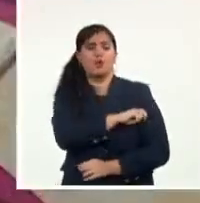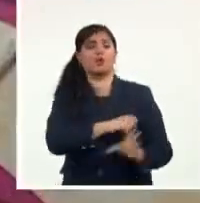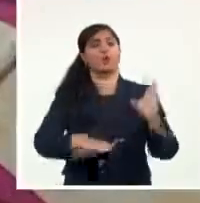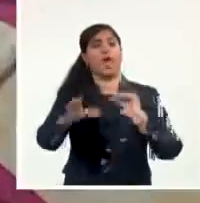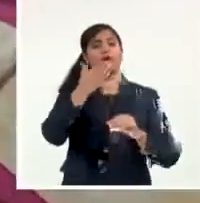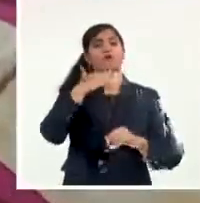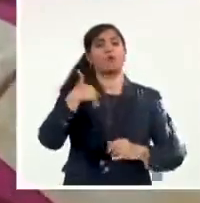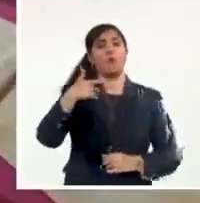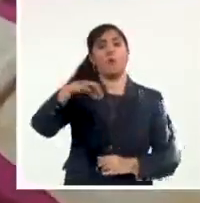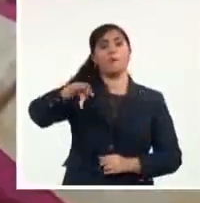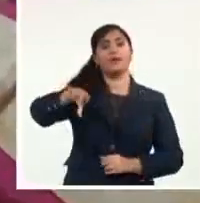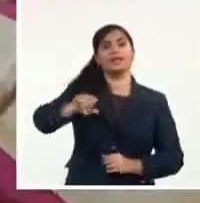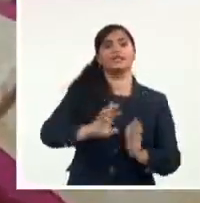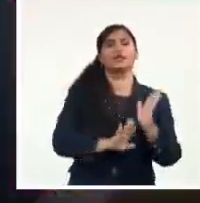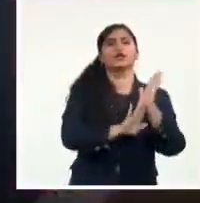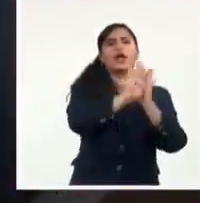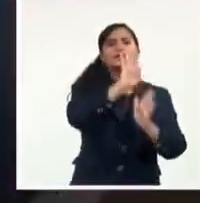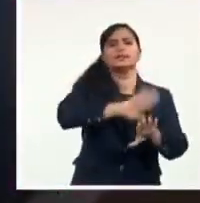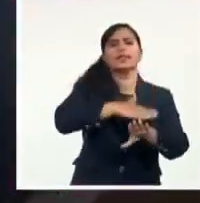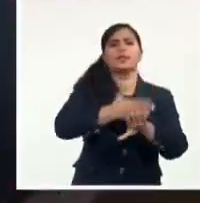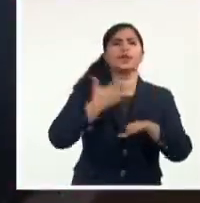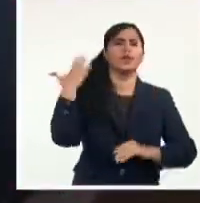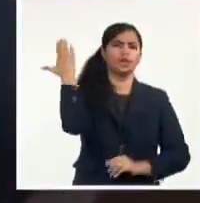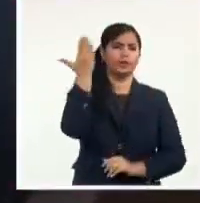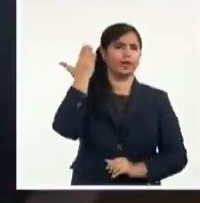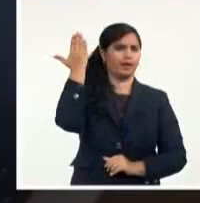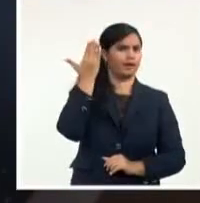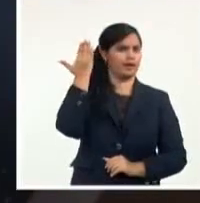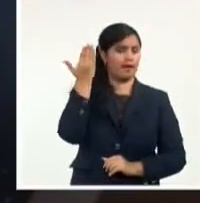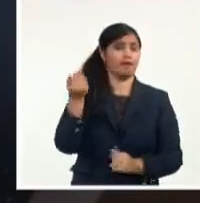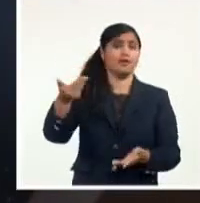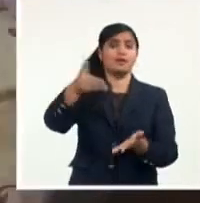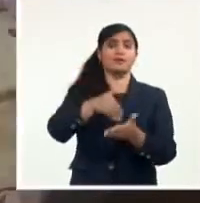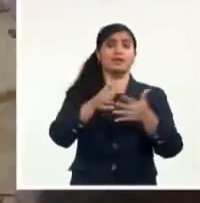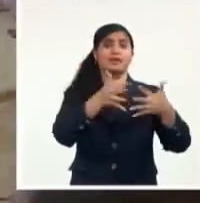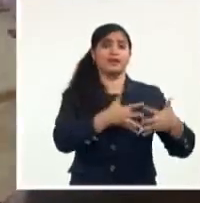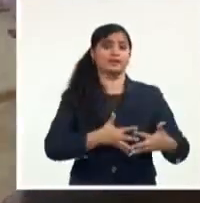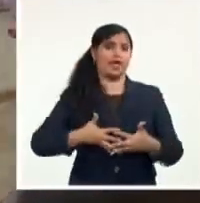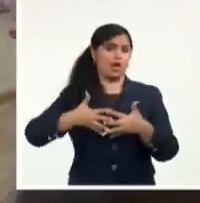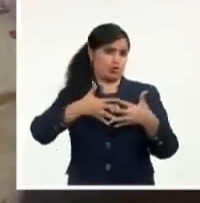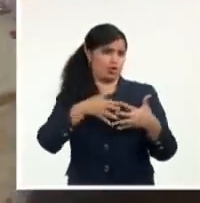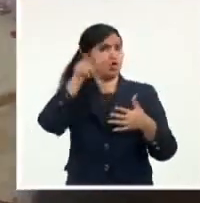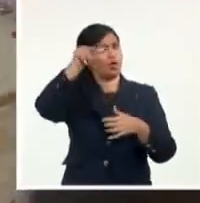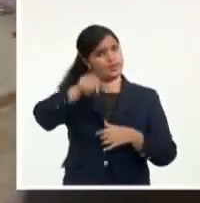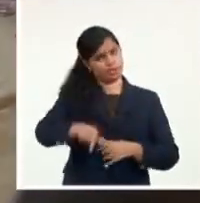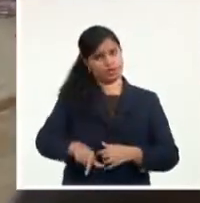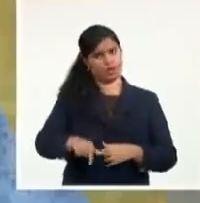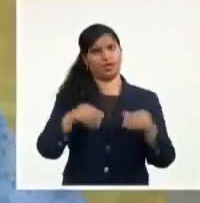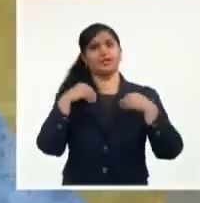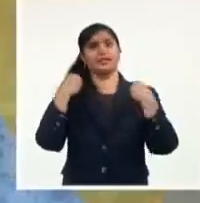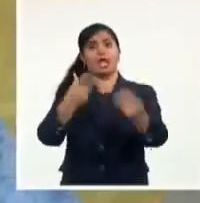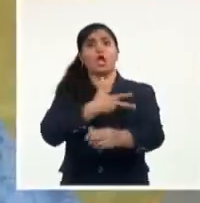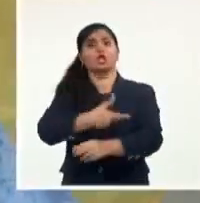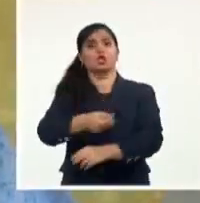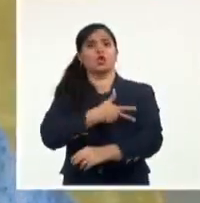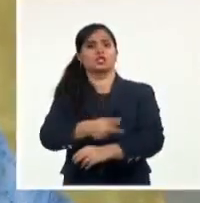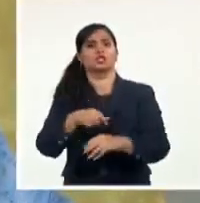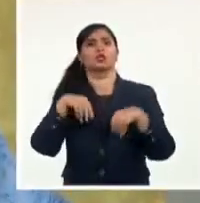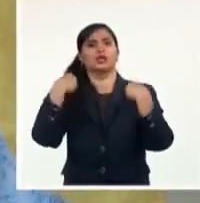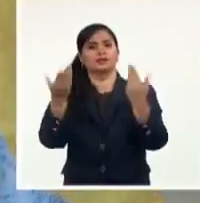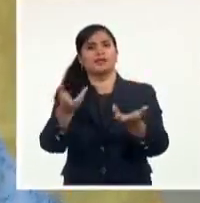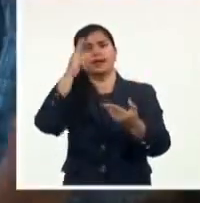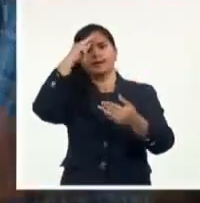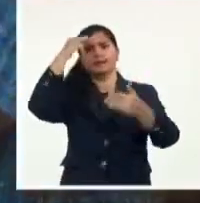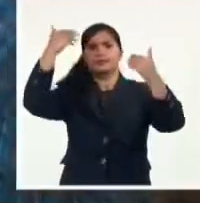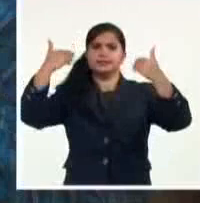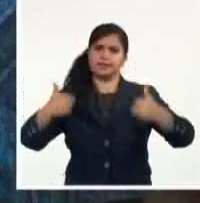impacto del huracán Ian. Los activistas procedentes de los Estados Unidos, además, hicieron entrega de un donativo destinado al sector de la